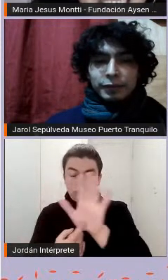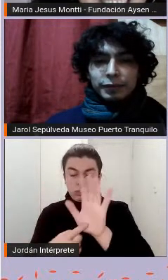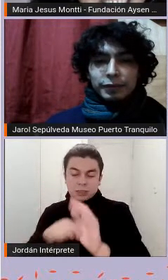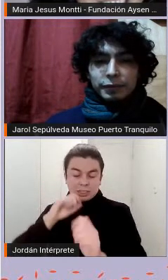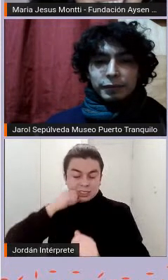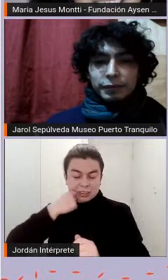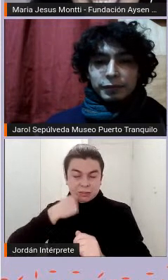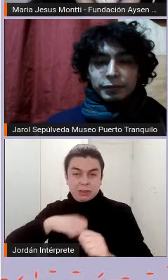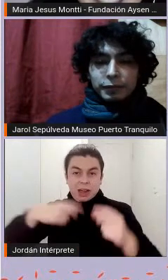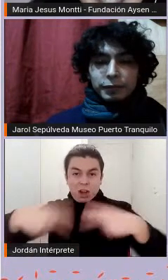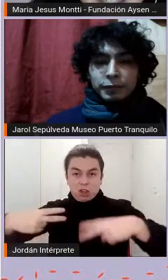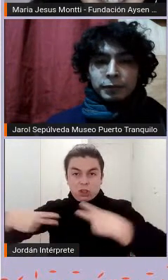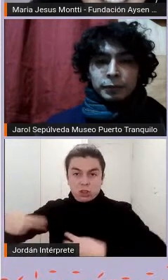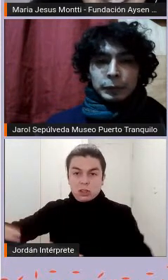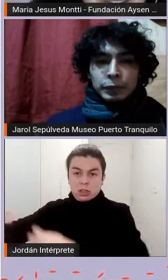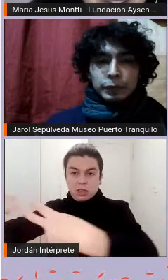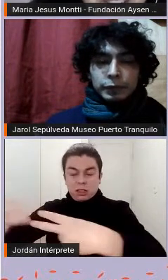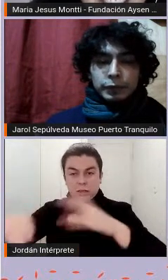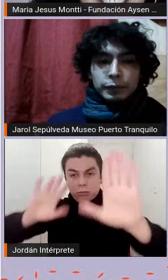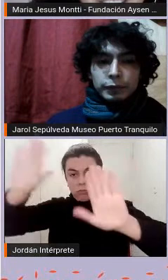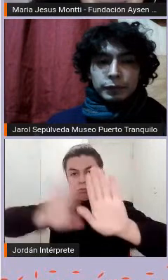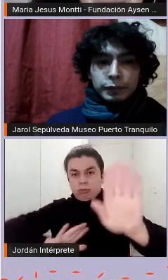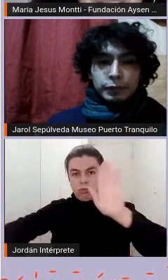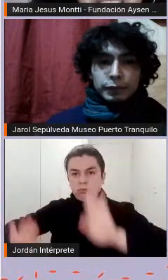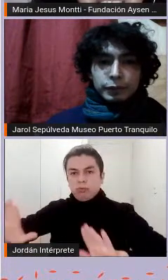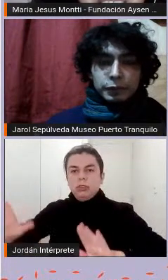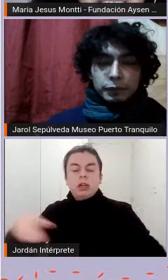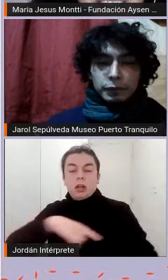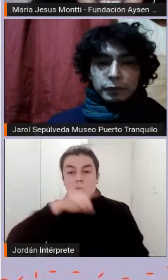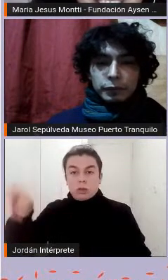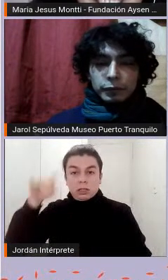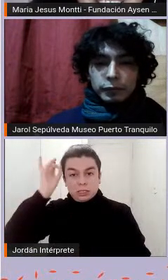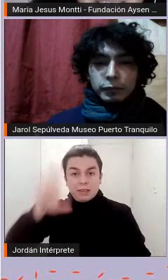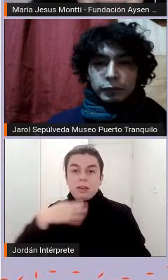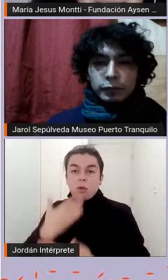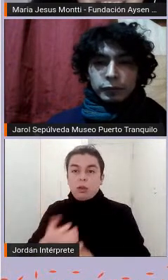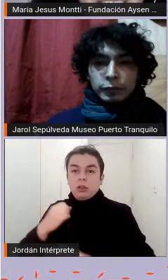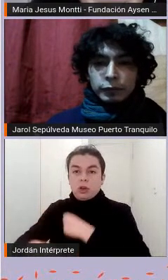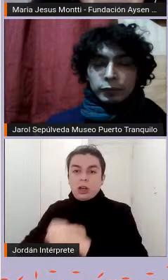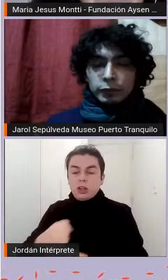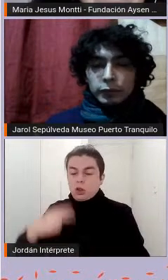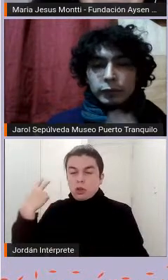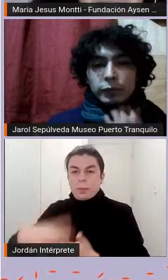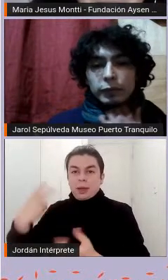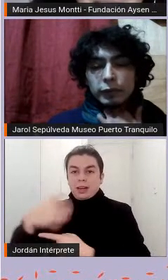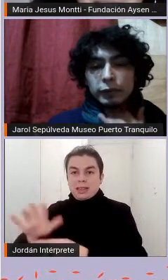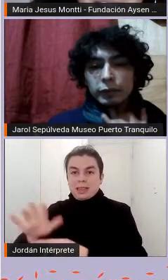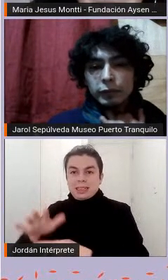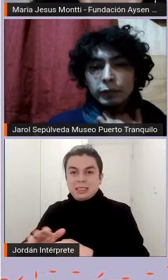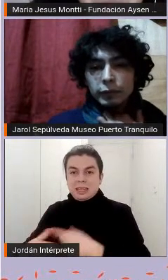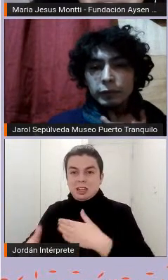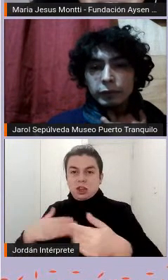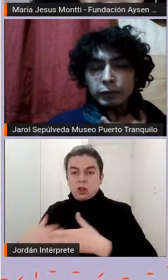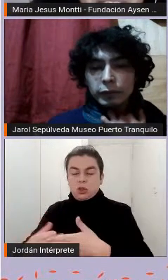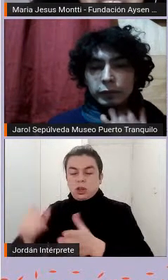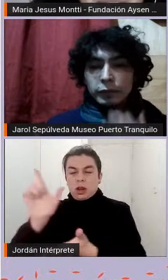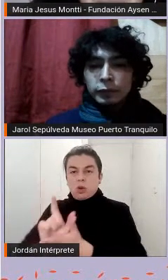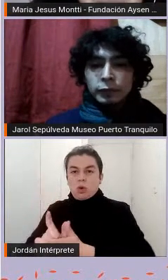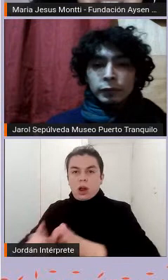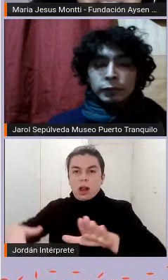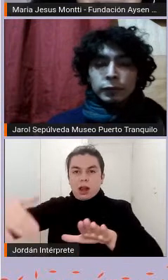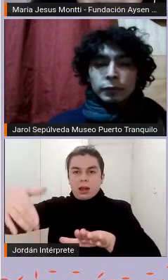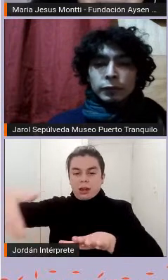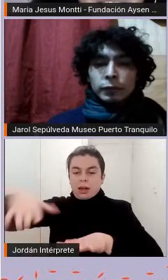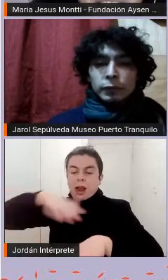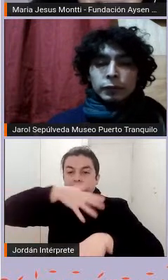la charla saben que desde el año 2015 se registra en el Golfo de Penas una